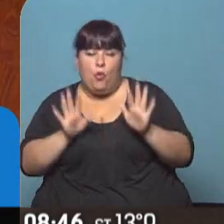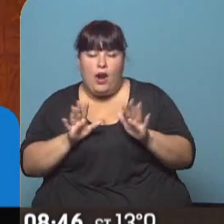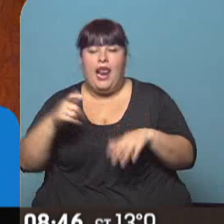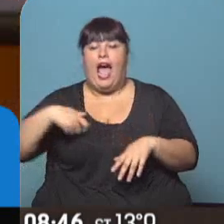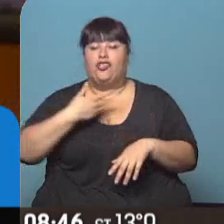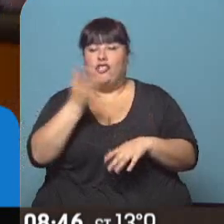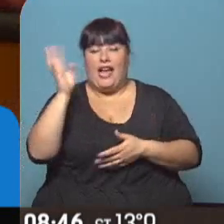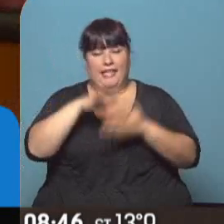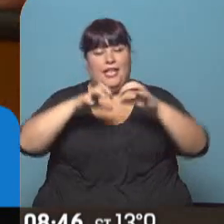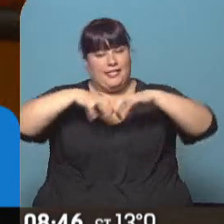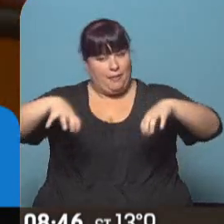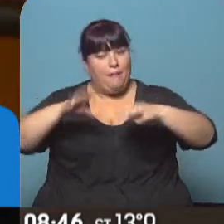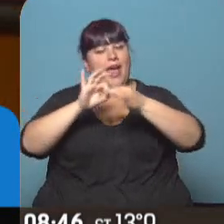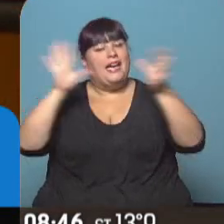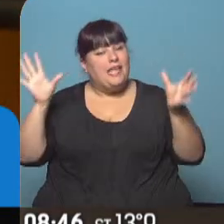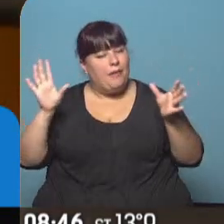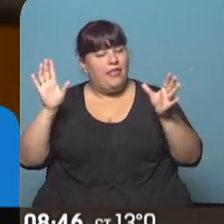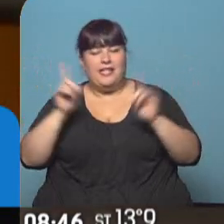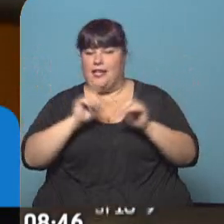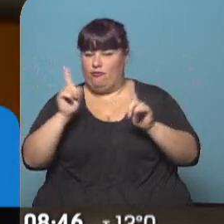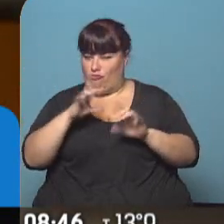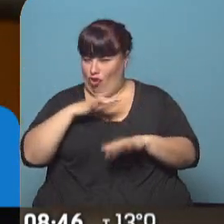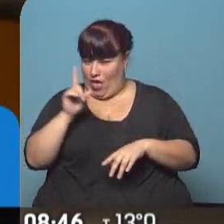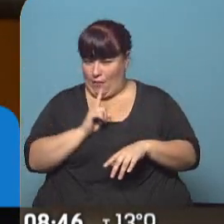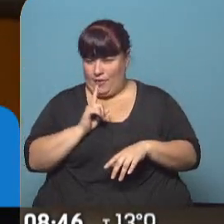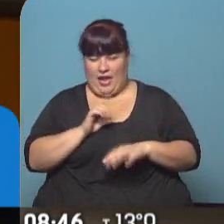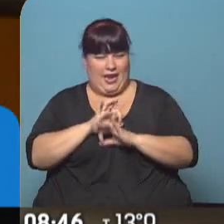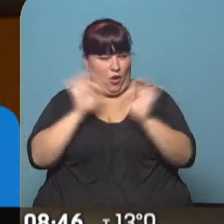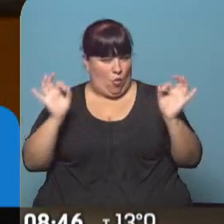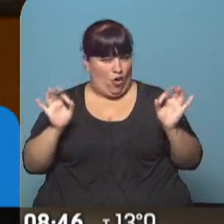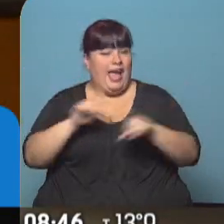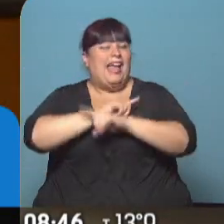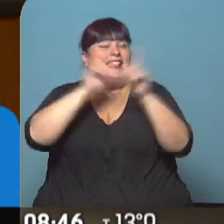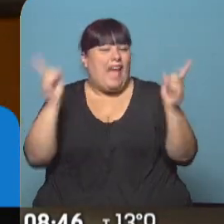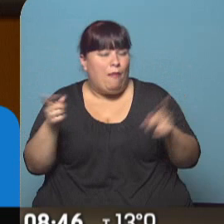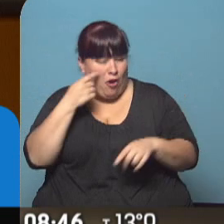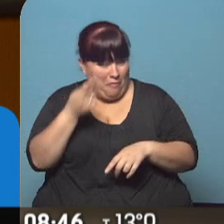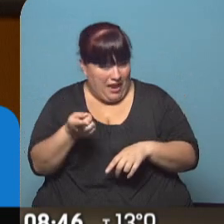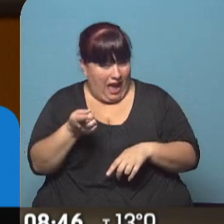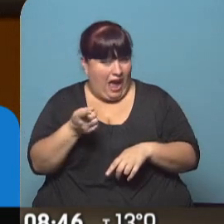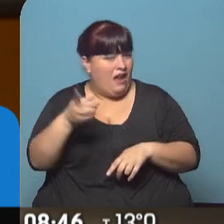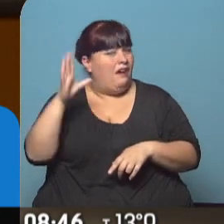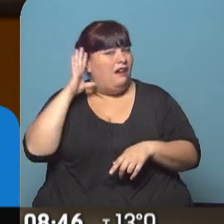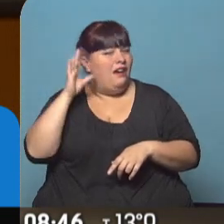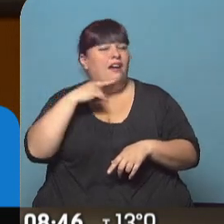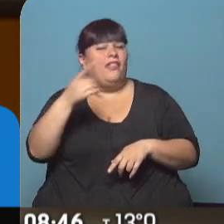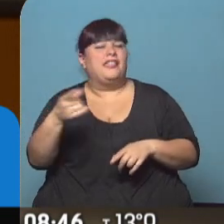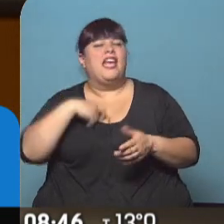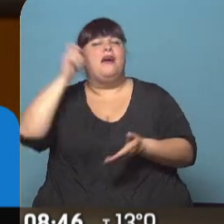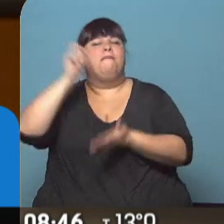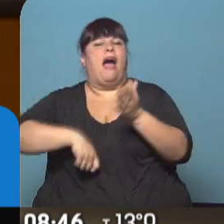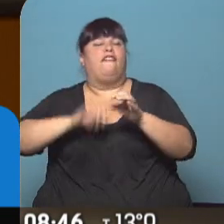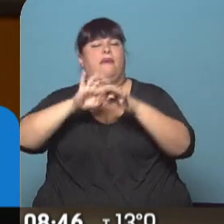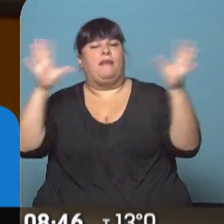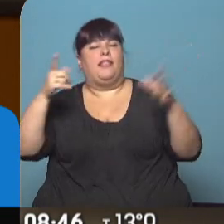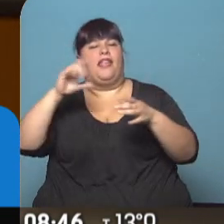sociedad catalana está dividida, pero la independencia no se ha producido en ningún caso. Ni siquiera, si te fijas, has escuchado la frase "declaro la